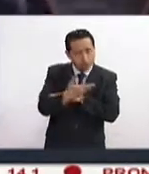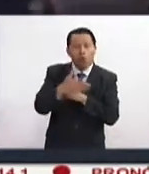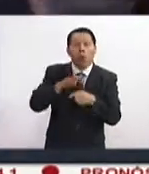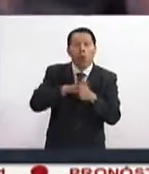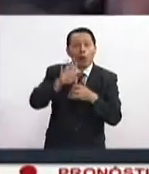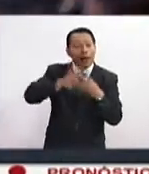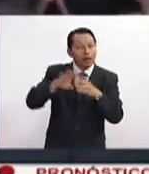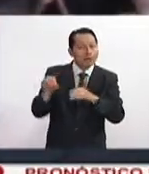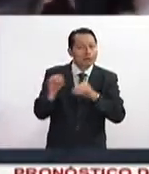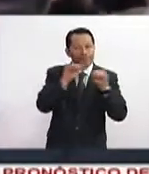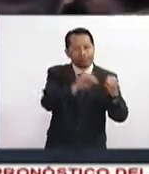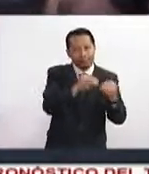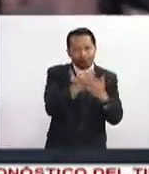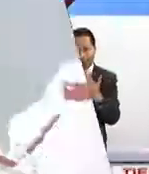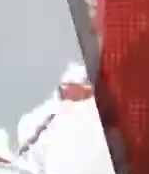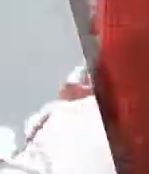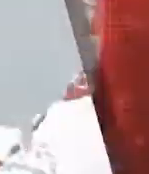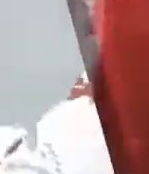serán trasladados.